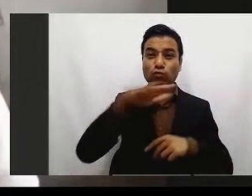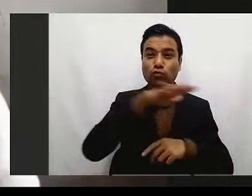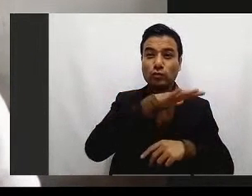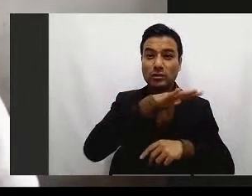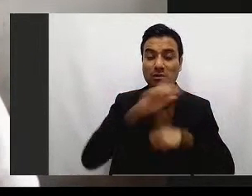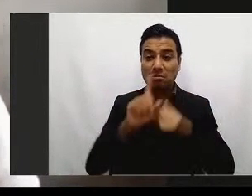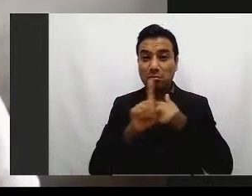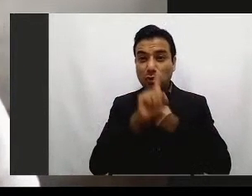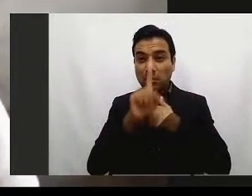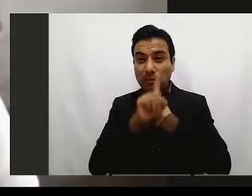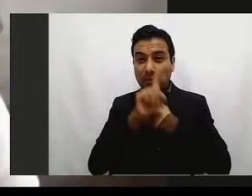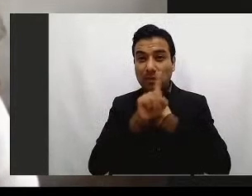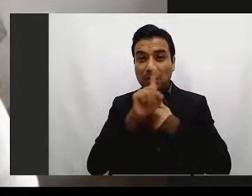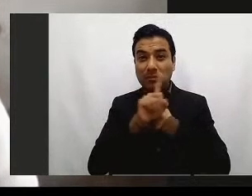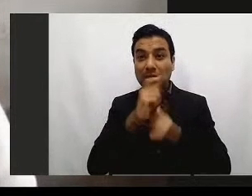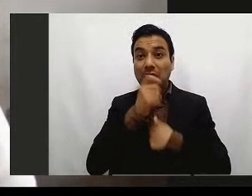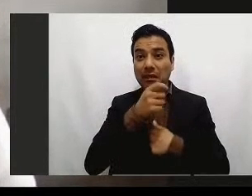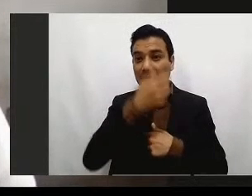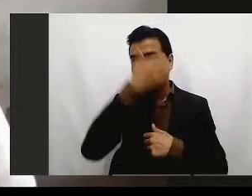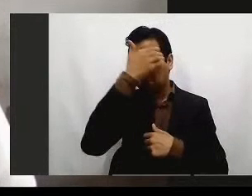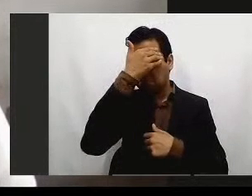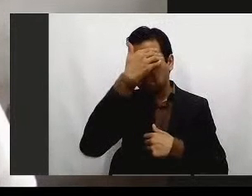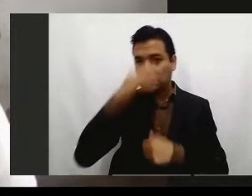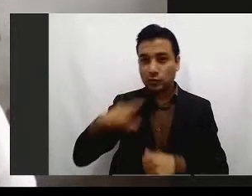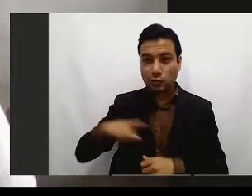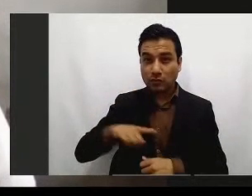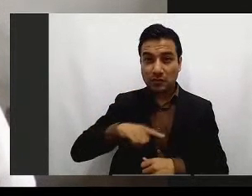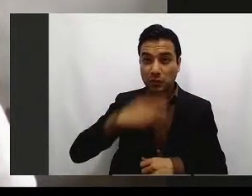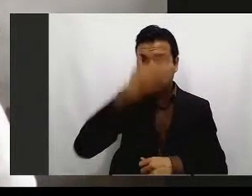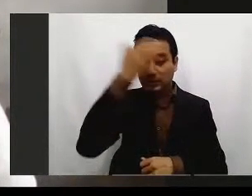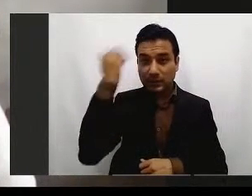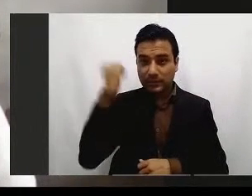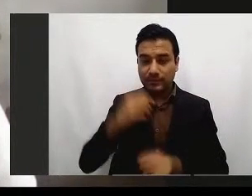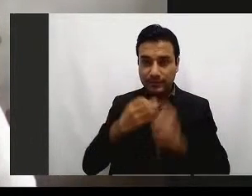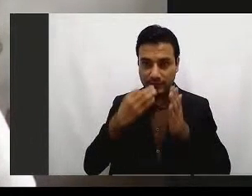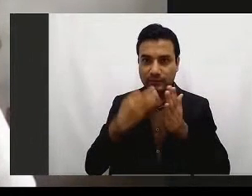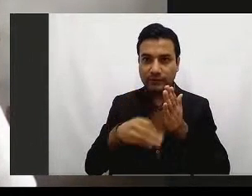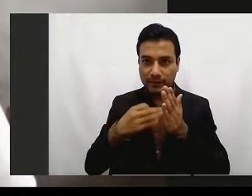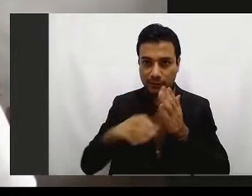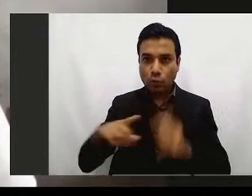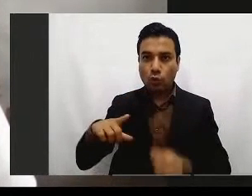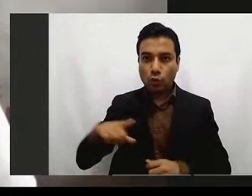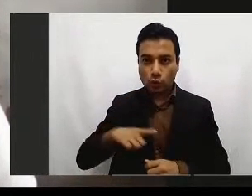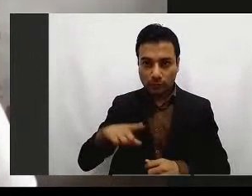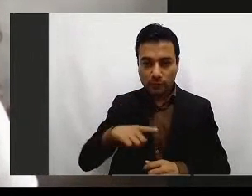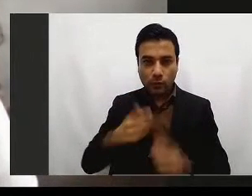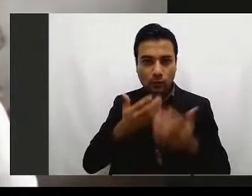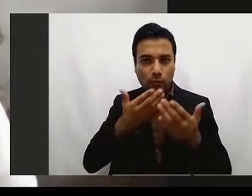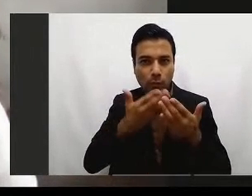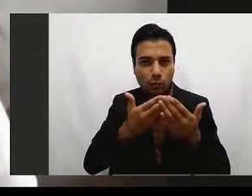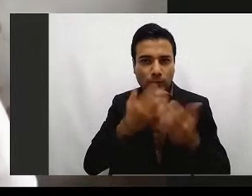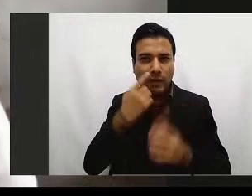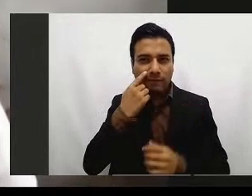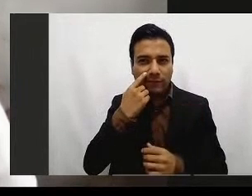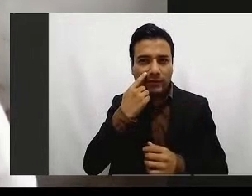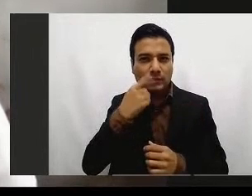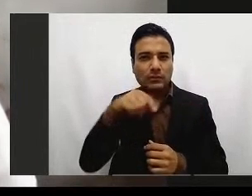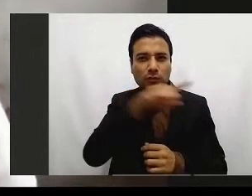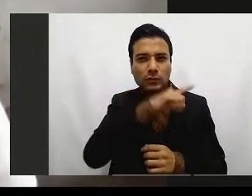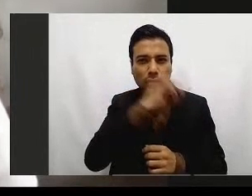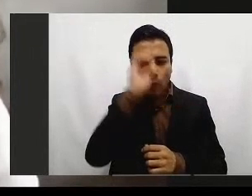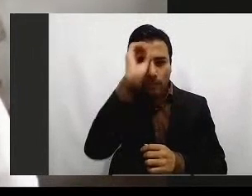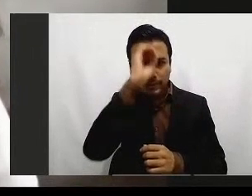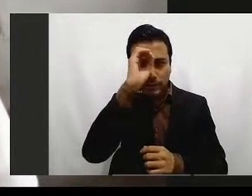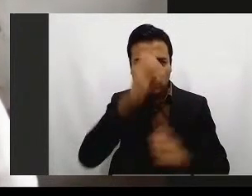o nuestros gobiernos sin antes someter las ideas que tienen al público y sobre todo someterlas de una